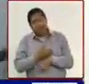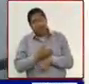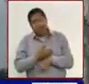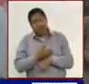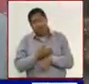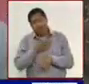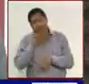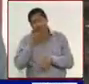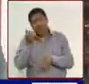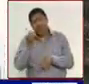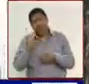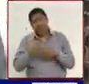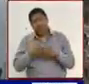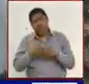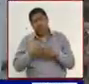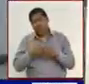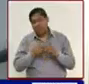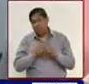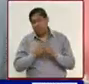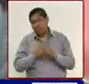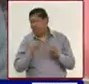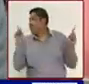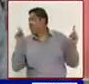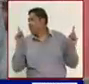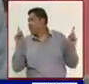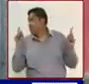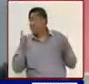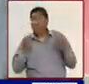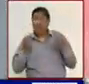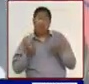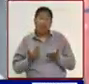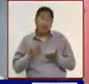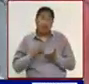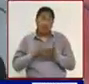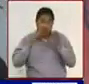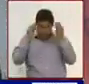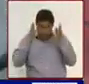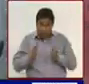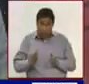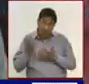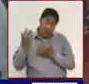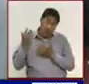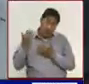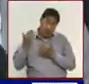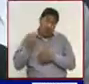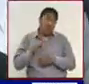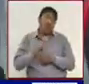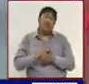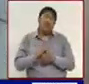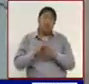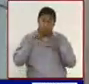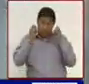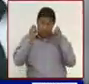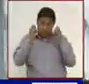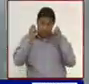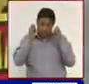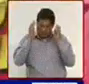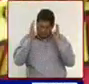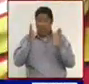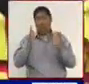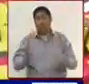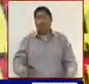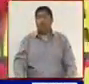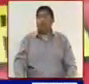decidieron romper este diálogo. Los maestros ahora vuelven a las calles esperando que las autoridades atiendan sus pedidos.